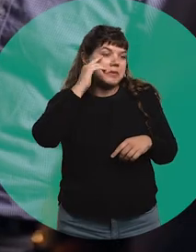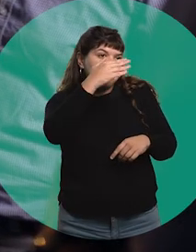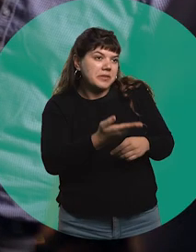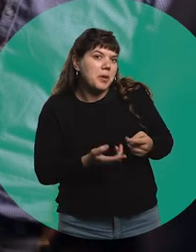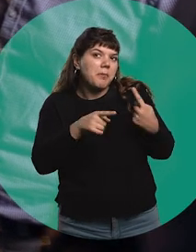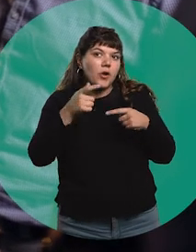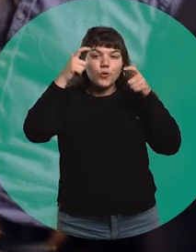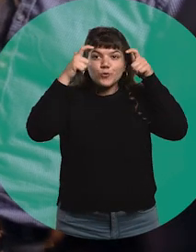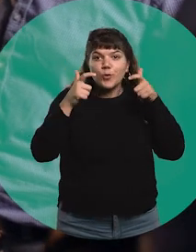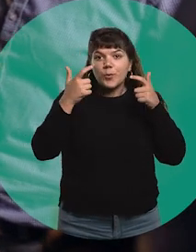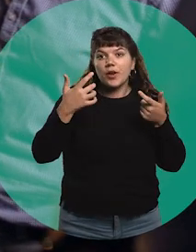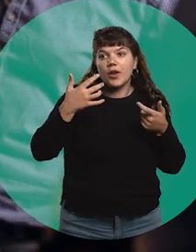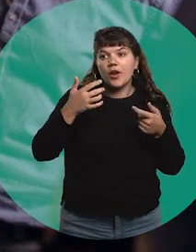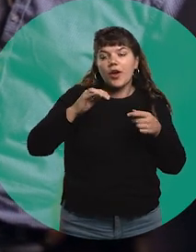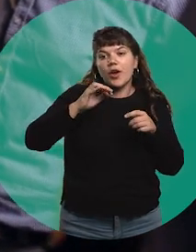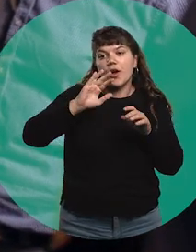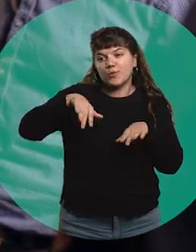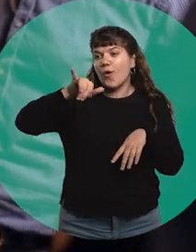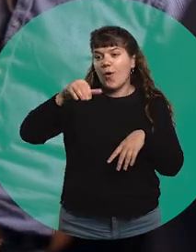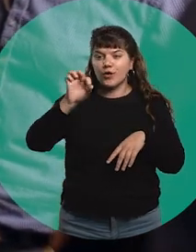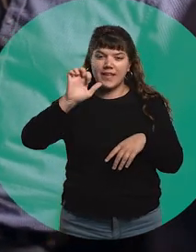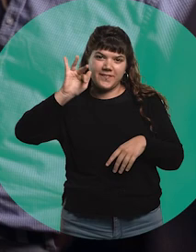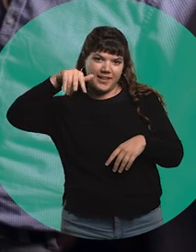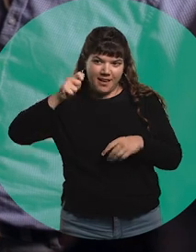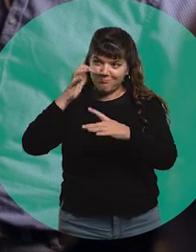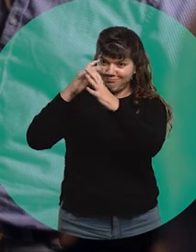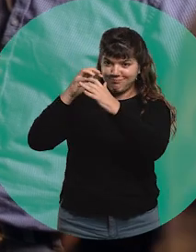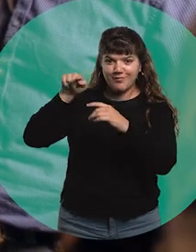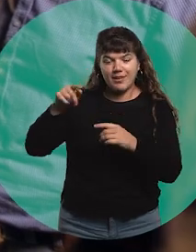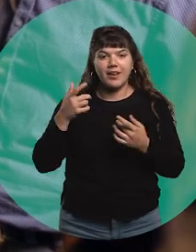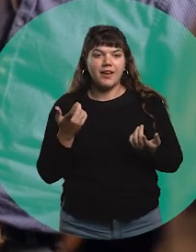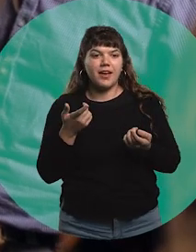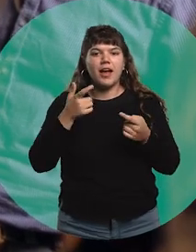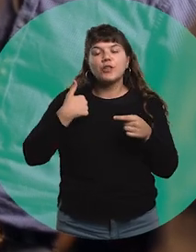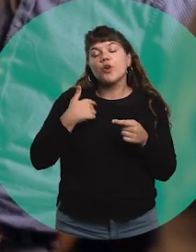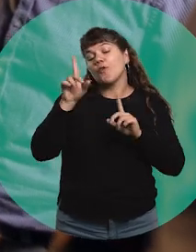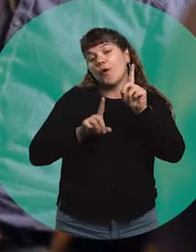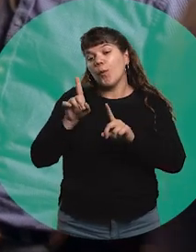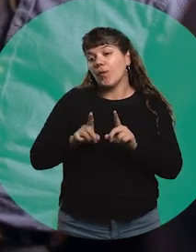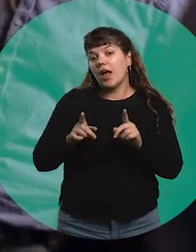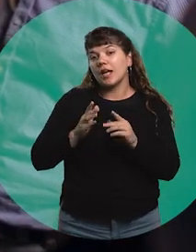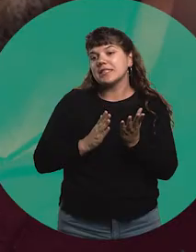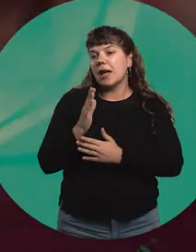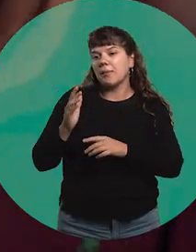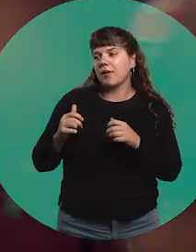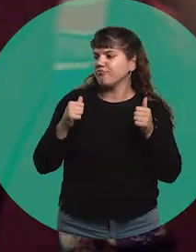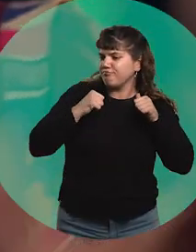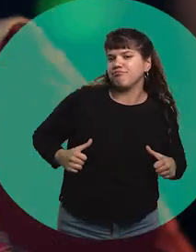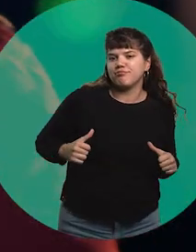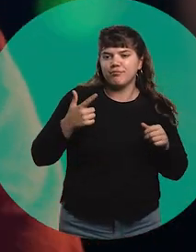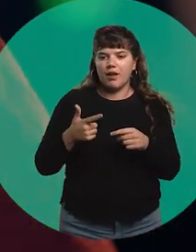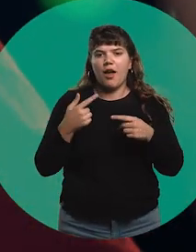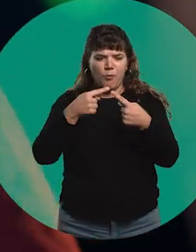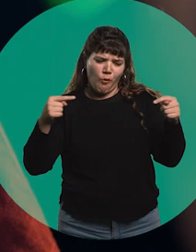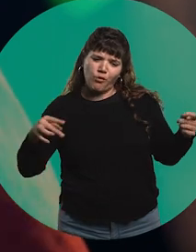Josefina, que ya vamos a contarles, y una valija. En la facultad, por ejemplo, tengo una valijita con objetos,